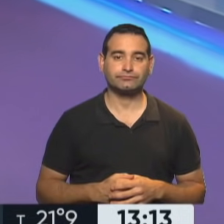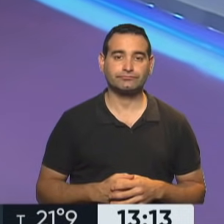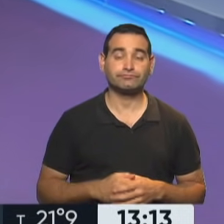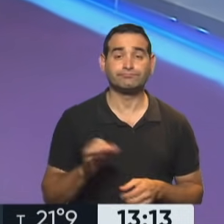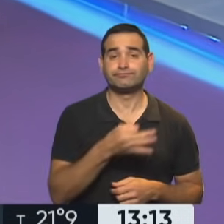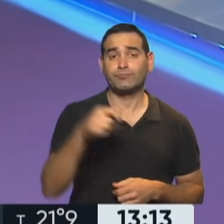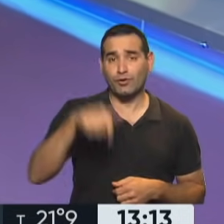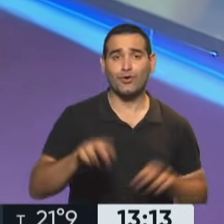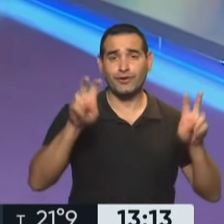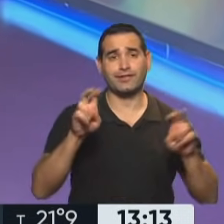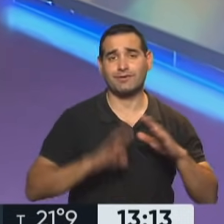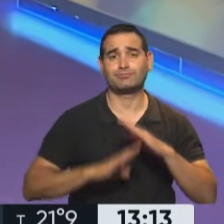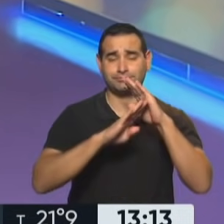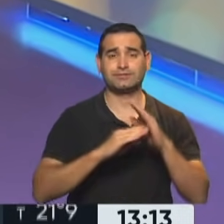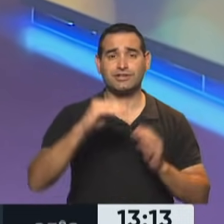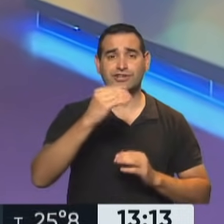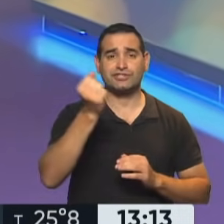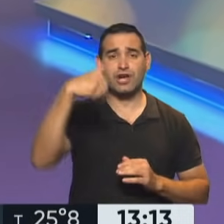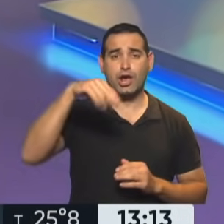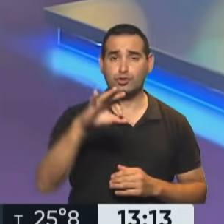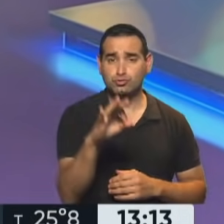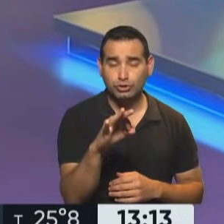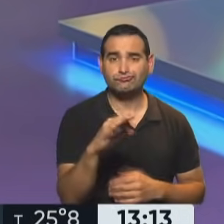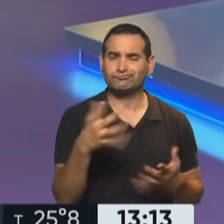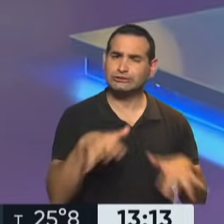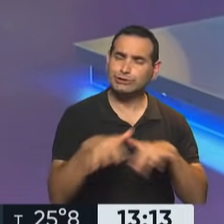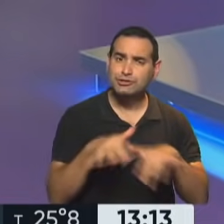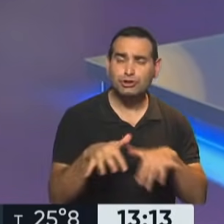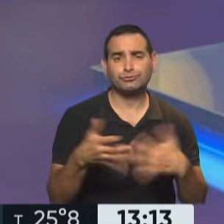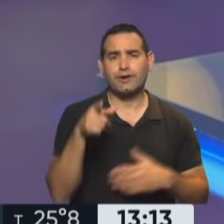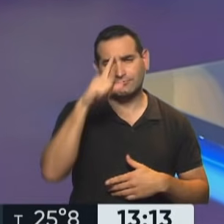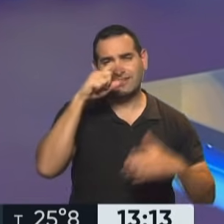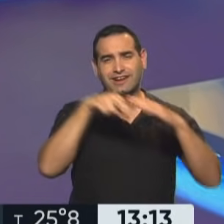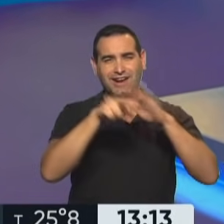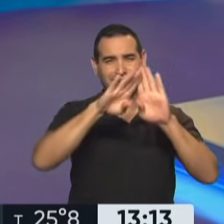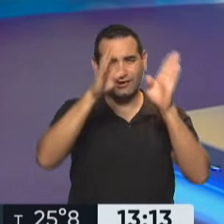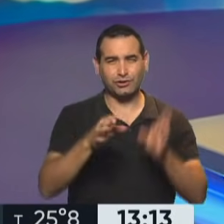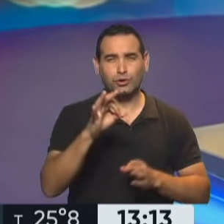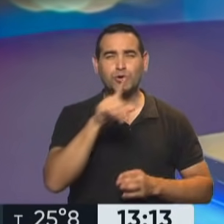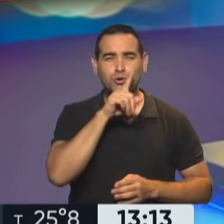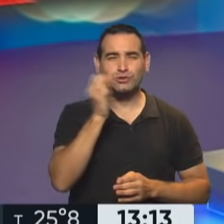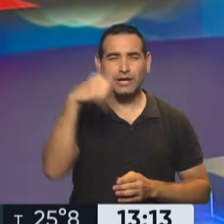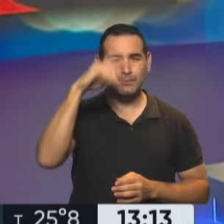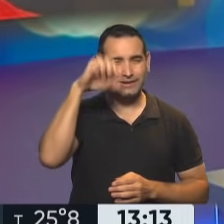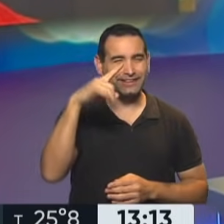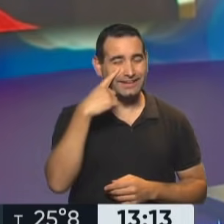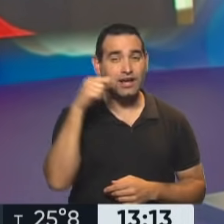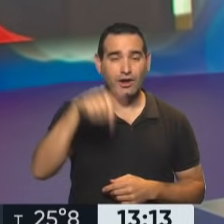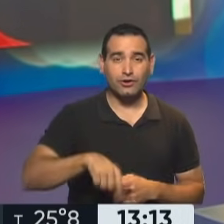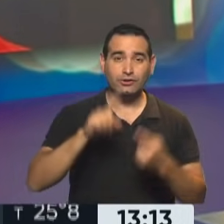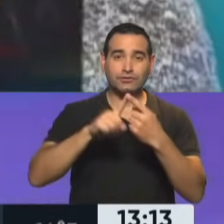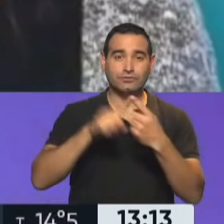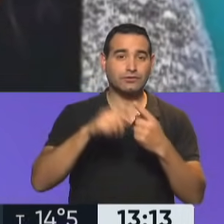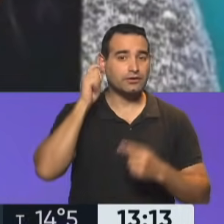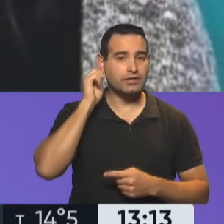es el protagonista de la jornada. Hablamos de Chano Charpentier y esta situación. Se encuentra internado en el sanatorio Otamendi. Ya estamos en contacto con Gaby